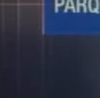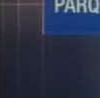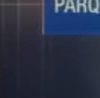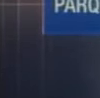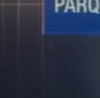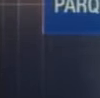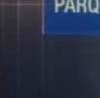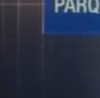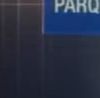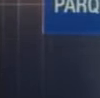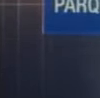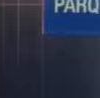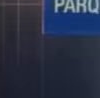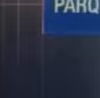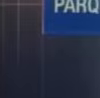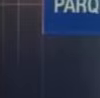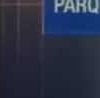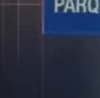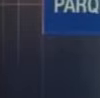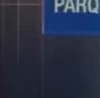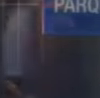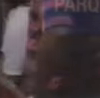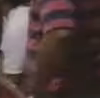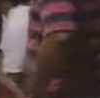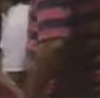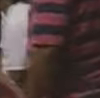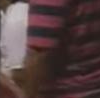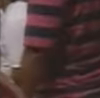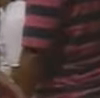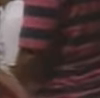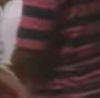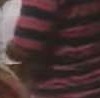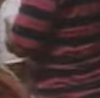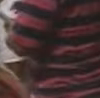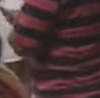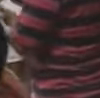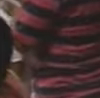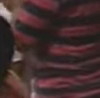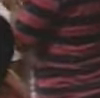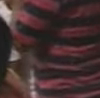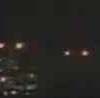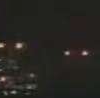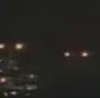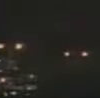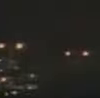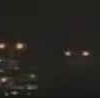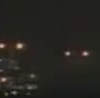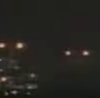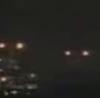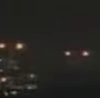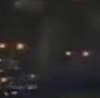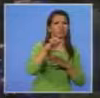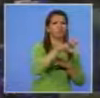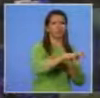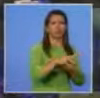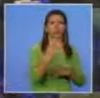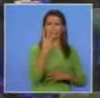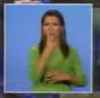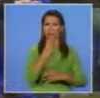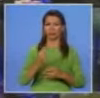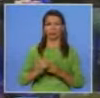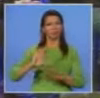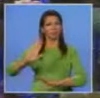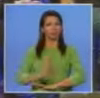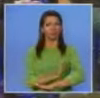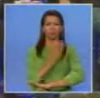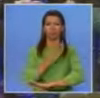El concierto lo organiza la Gobernación y es gratuito. Así es Guayaquil, con fiestas que se viven a todo color y